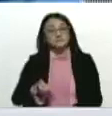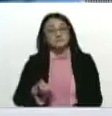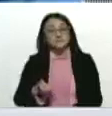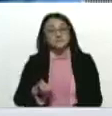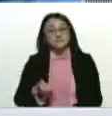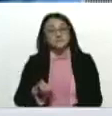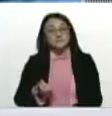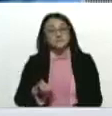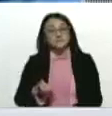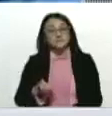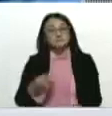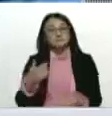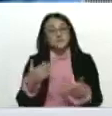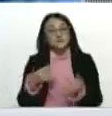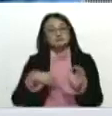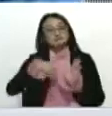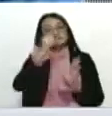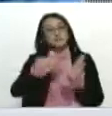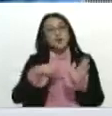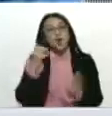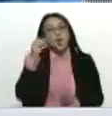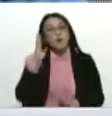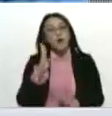se da el decreto de Obama.